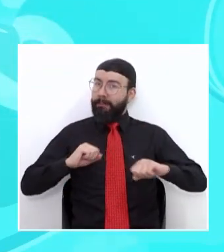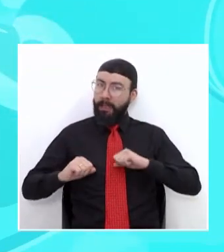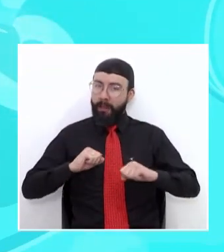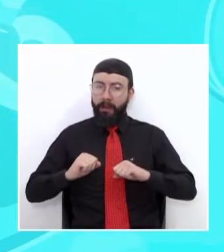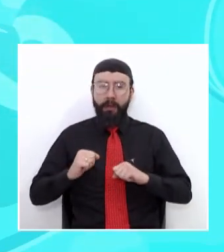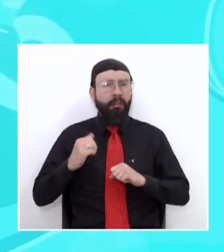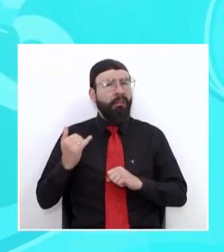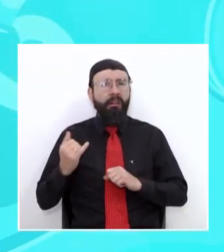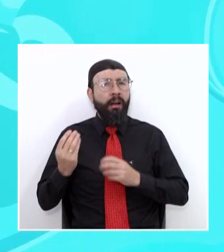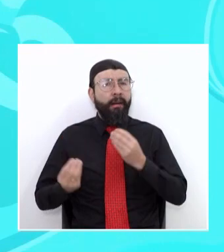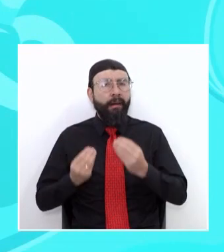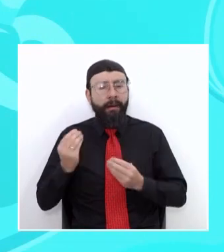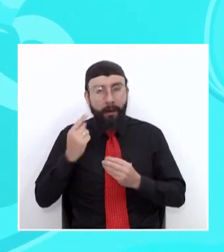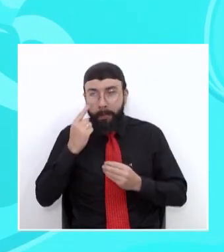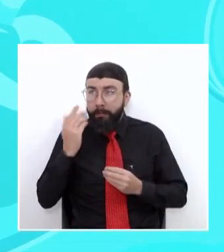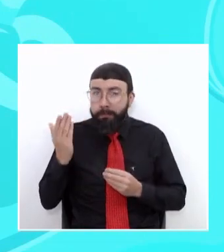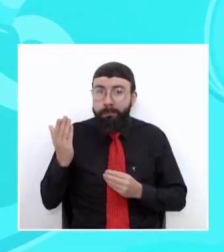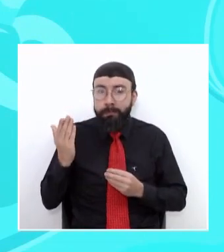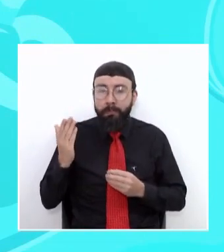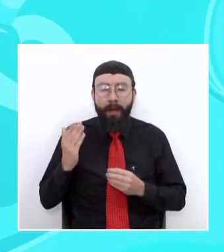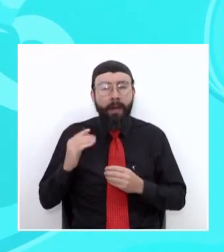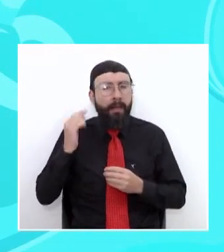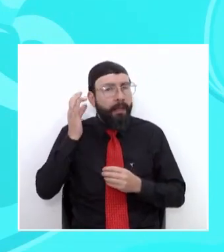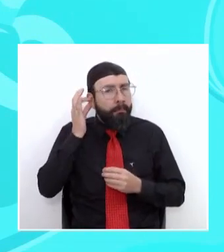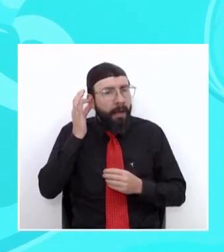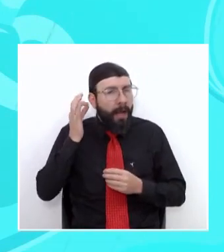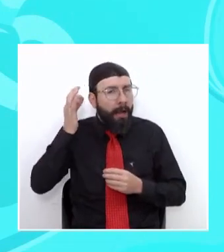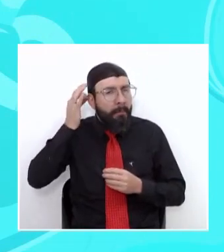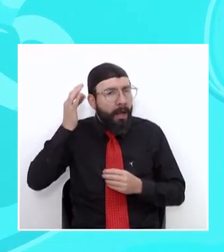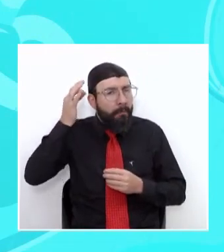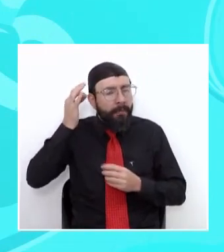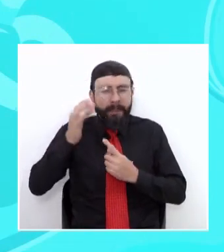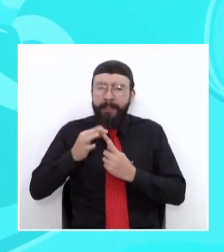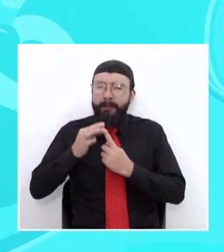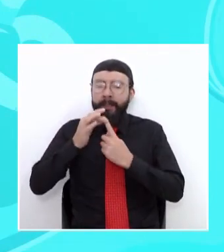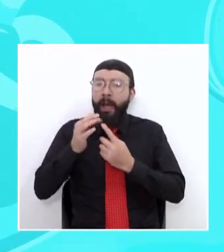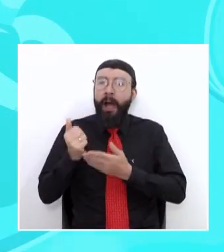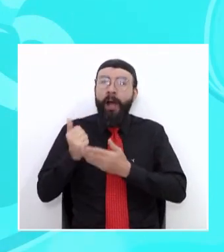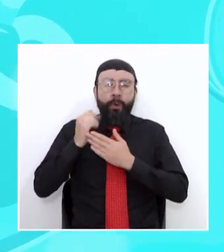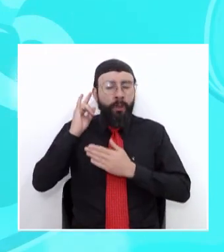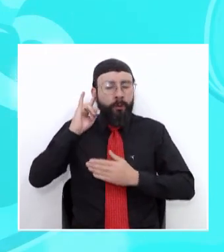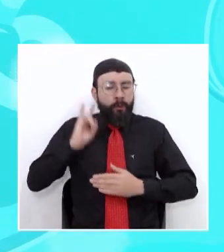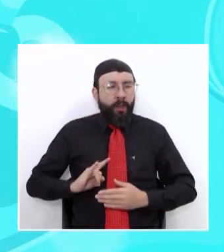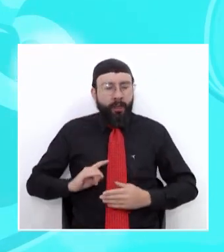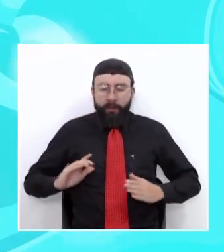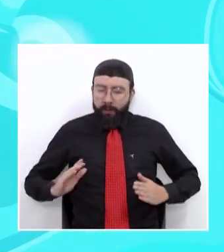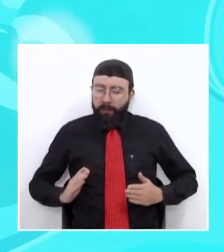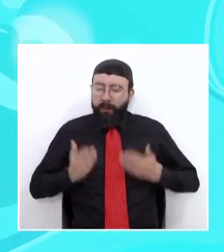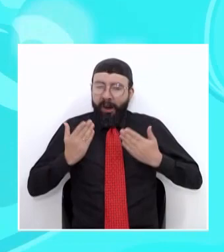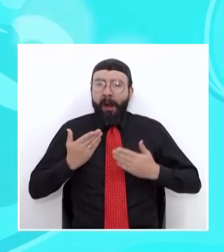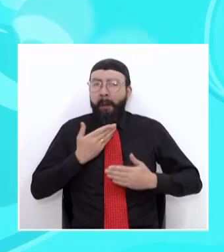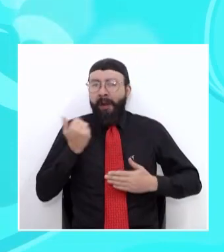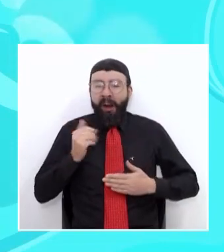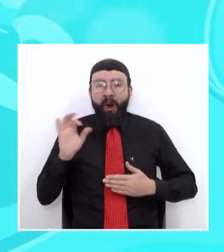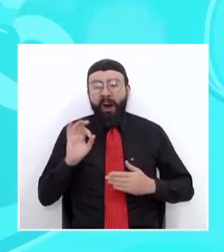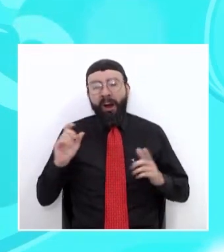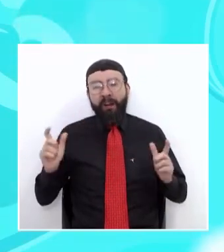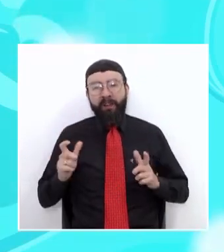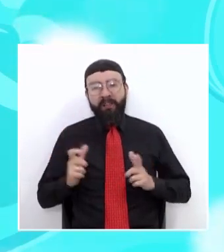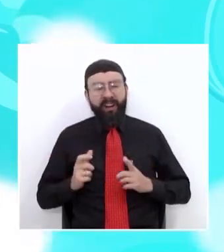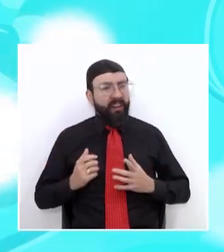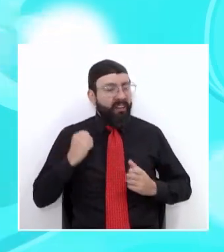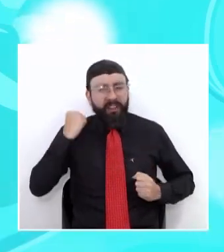a utilizar unos punticos que nos van a ayudar a generar o a mejorar, a disminuir los niveles